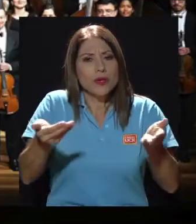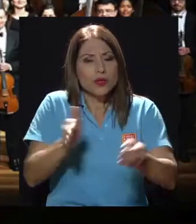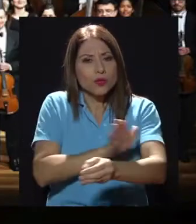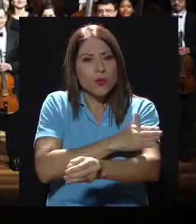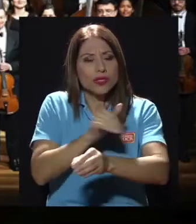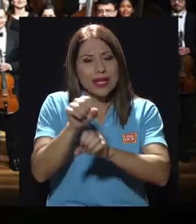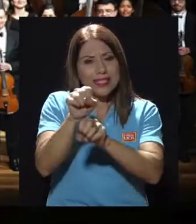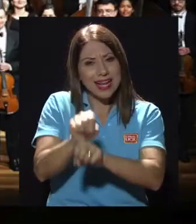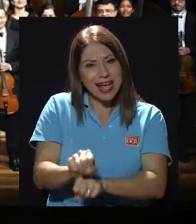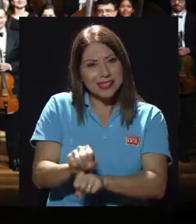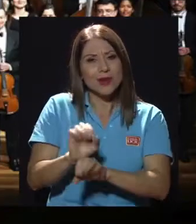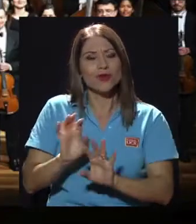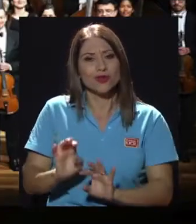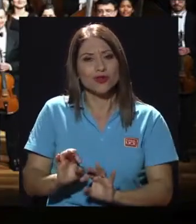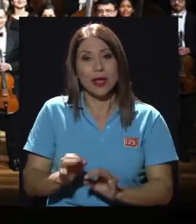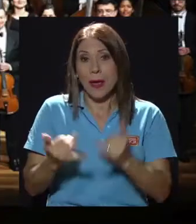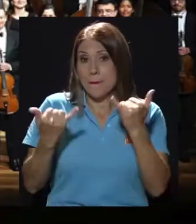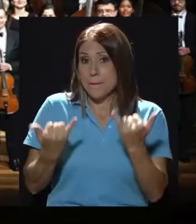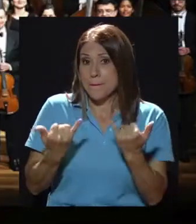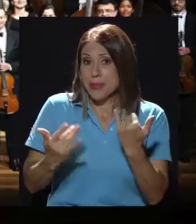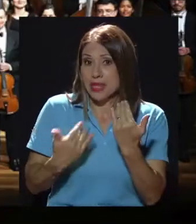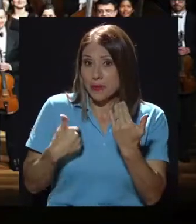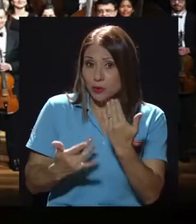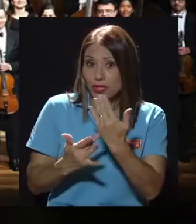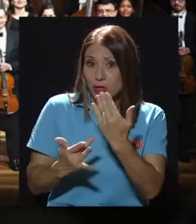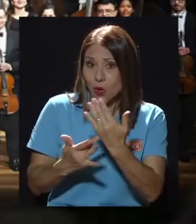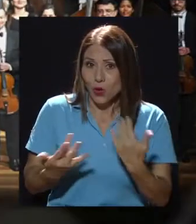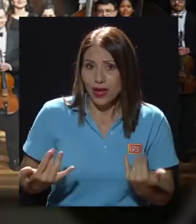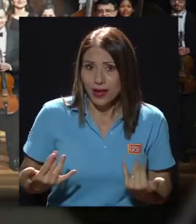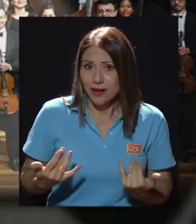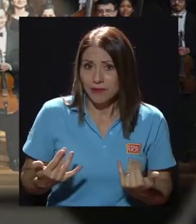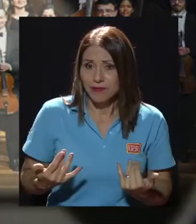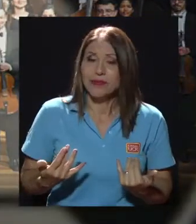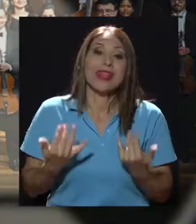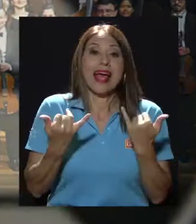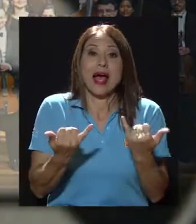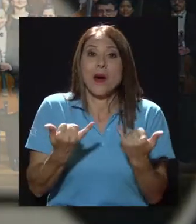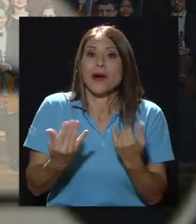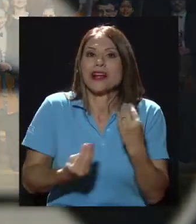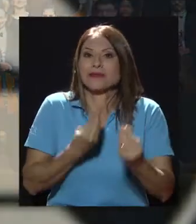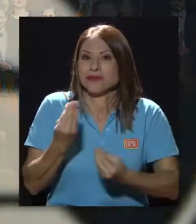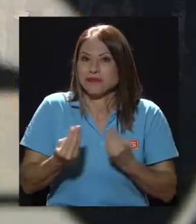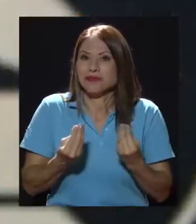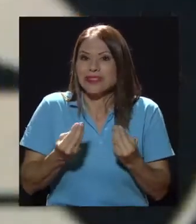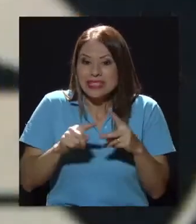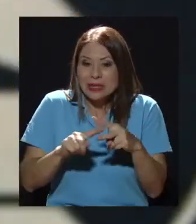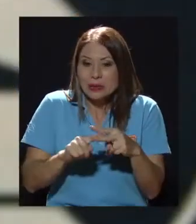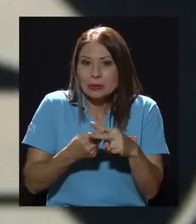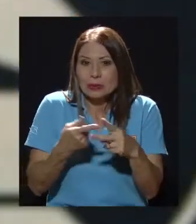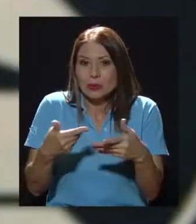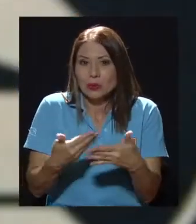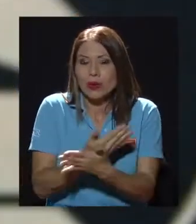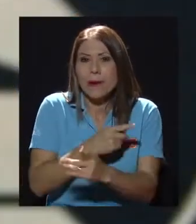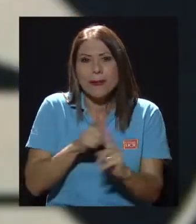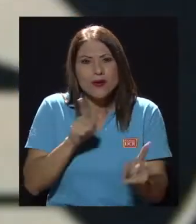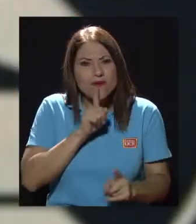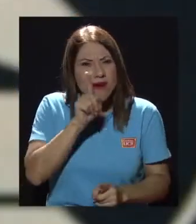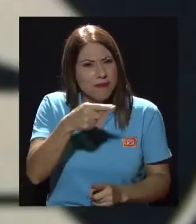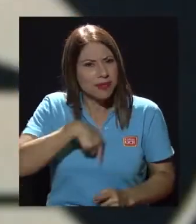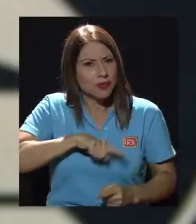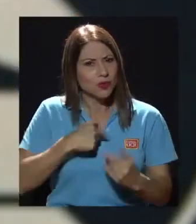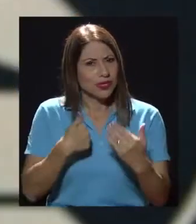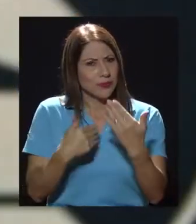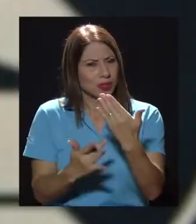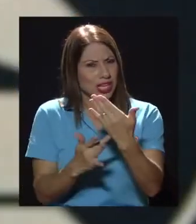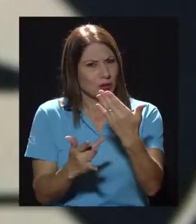tecnología en este momento para... está saliendo, estoy de acuerdo, pero contamos con la tecnología para poder verdaderamente, inclusive,